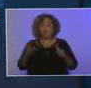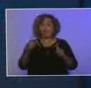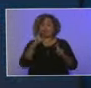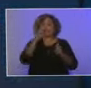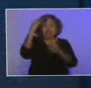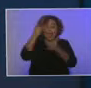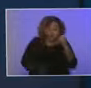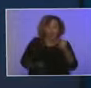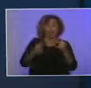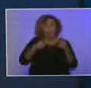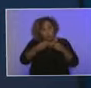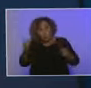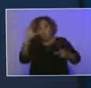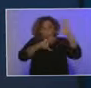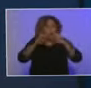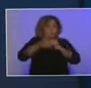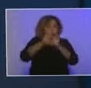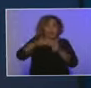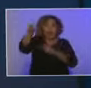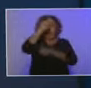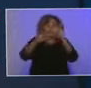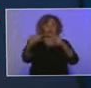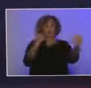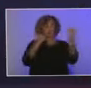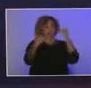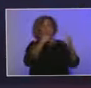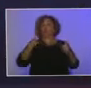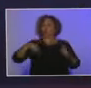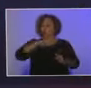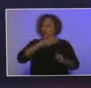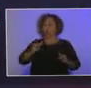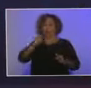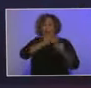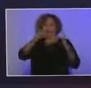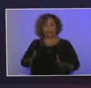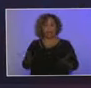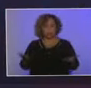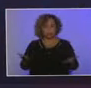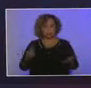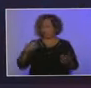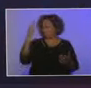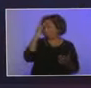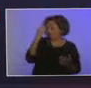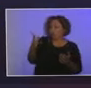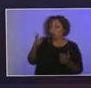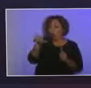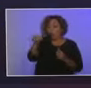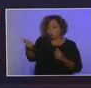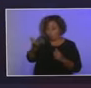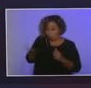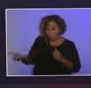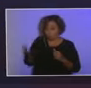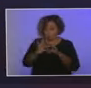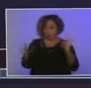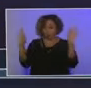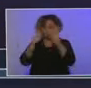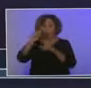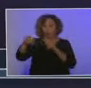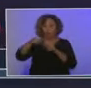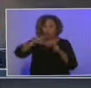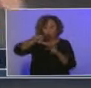termina resolviendo los problemas de la gente somos nosotros los alcaldes. Mira, Felidán, te voy a dar un ejemplo claro. Cuando vino el